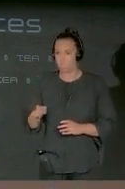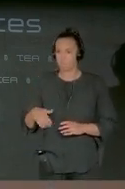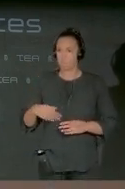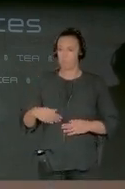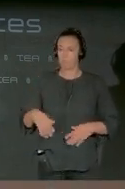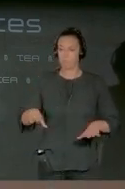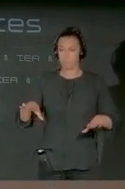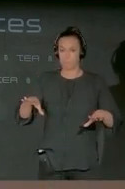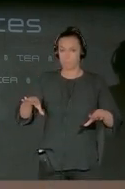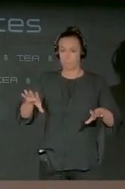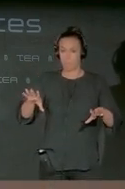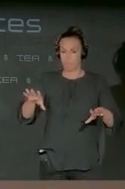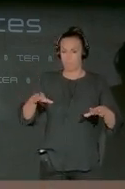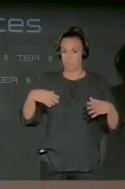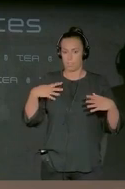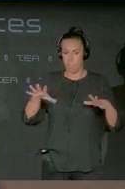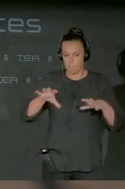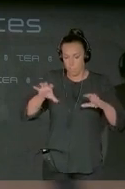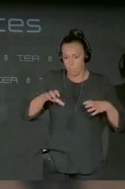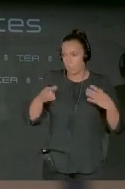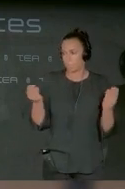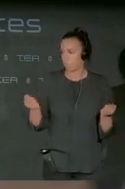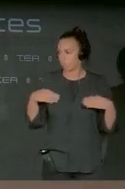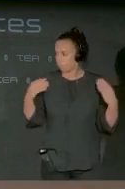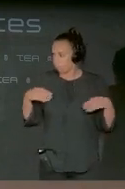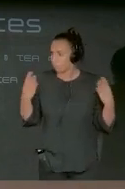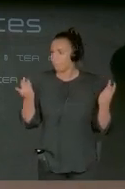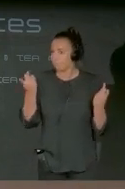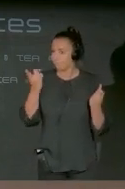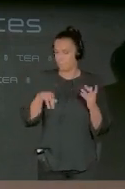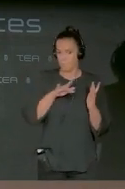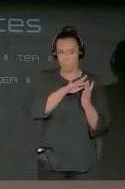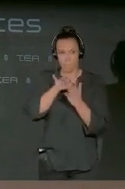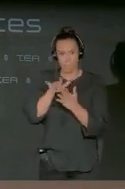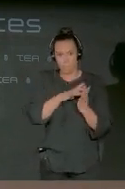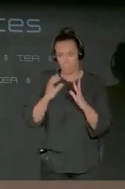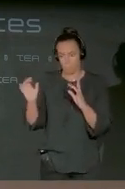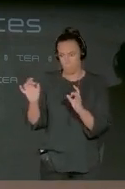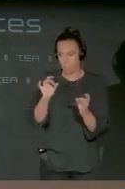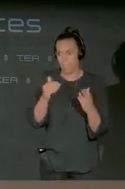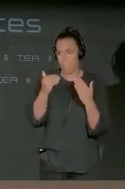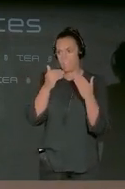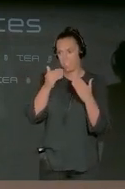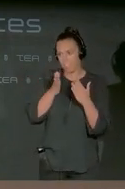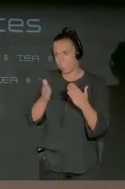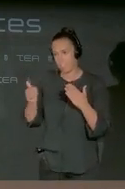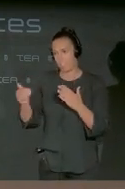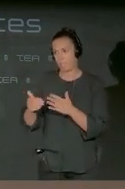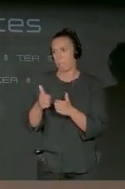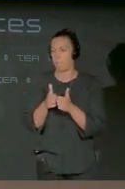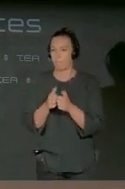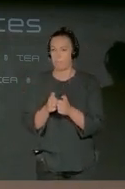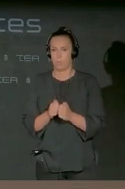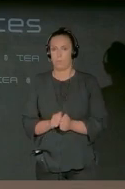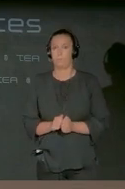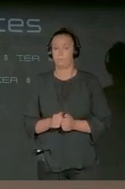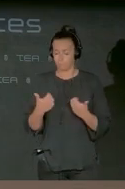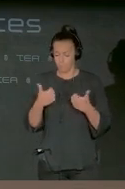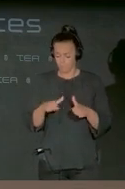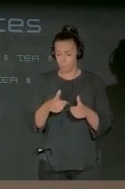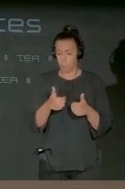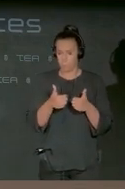comparten sus experiencias y se desarrollan personalmente, entre otras muchas cosas, a través de ellos, de los videojuegos. Un sector tan